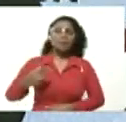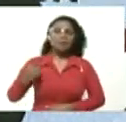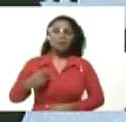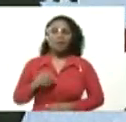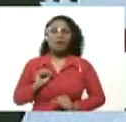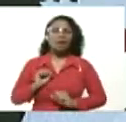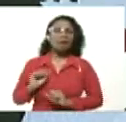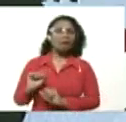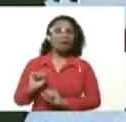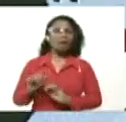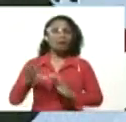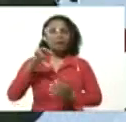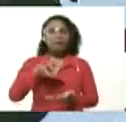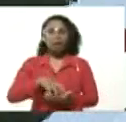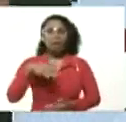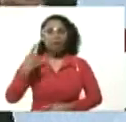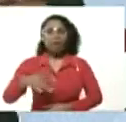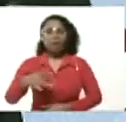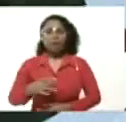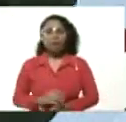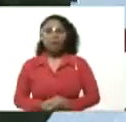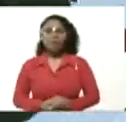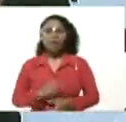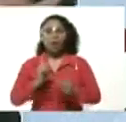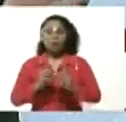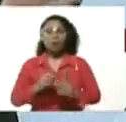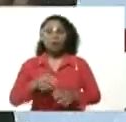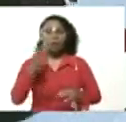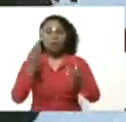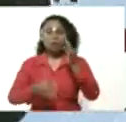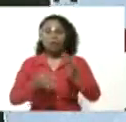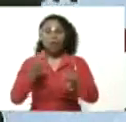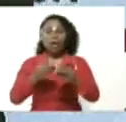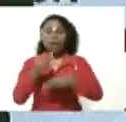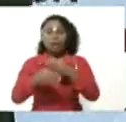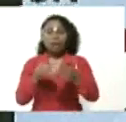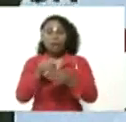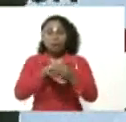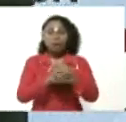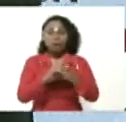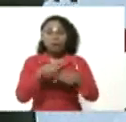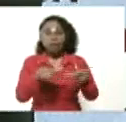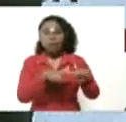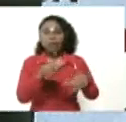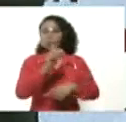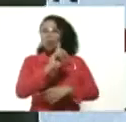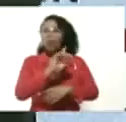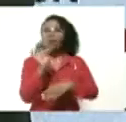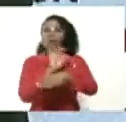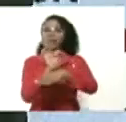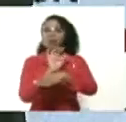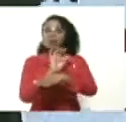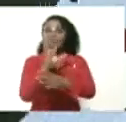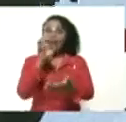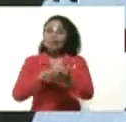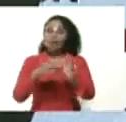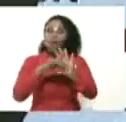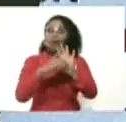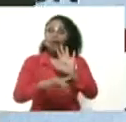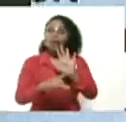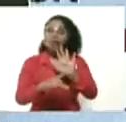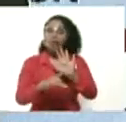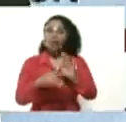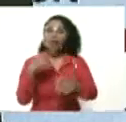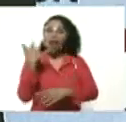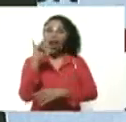Derecho. Los paraísos fiscales, que Ricardo Patiño llama guaridas fiscales, son espacios donde no funciona el Estado de Derecho y